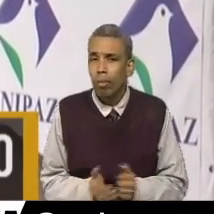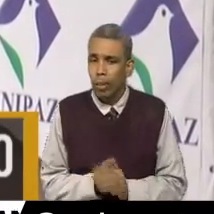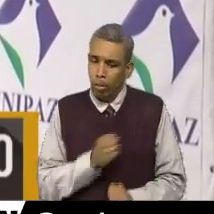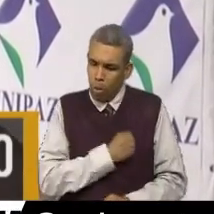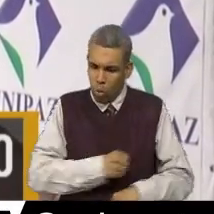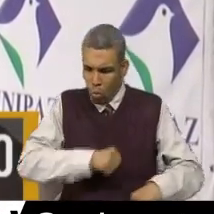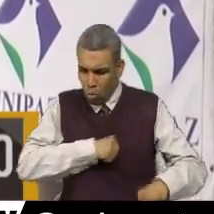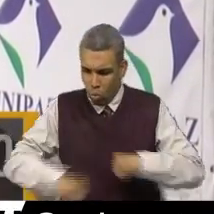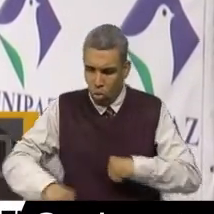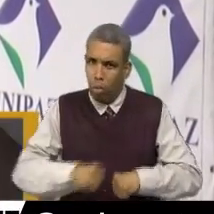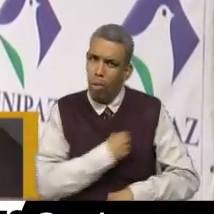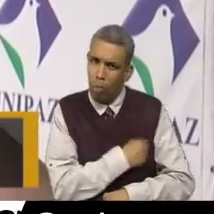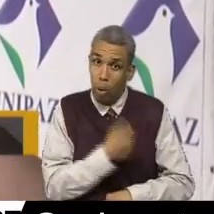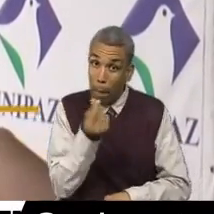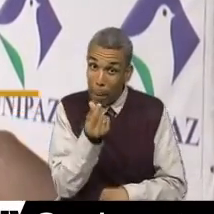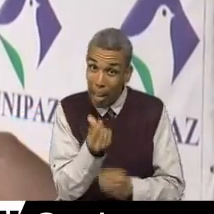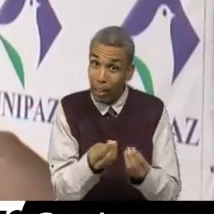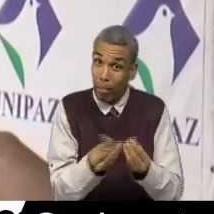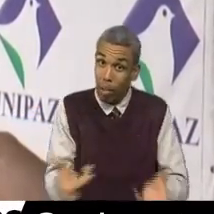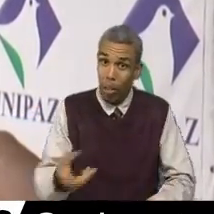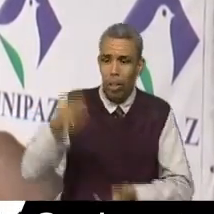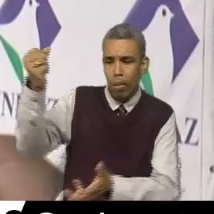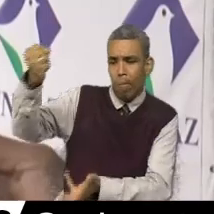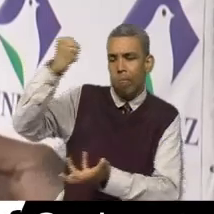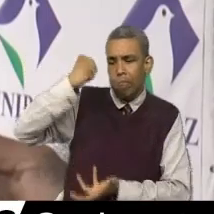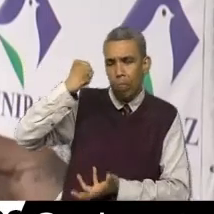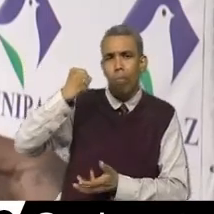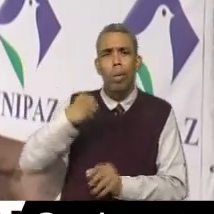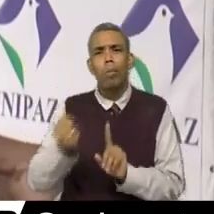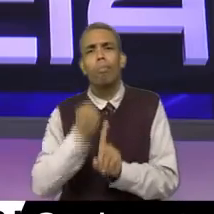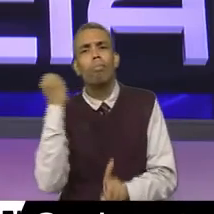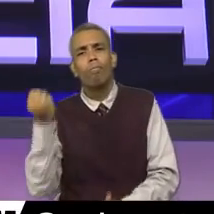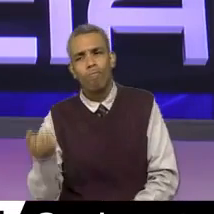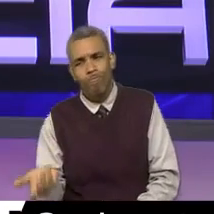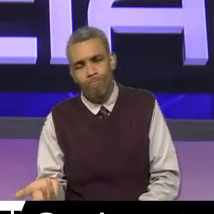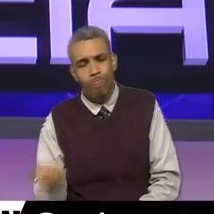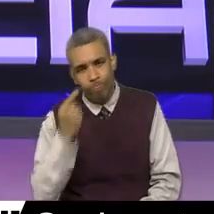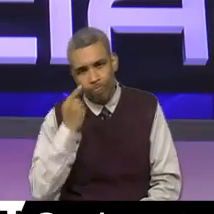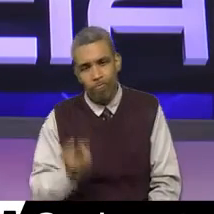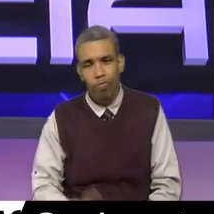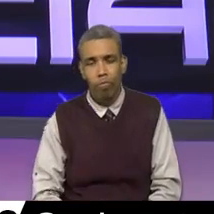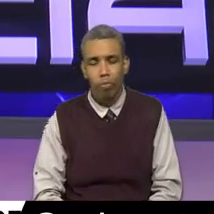y creo que los recursos deben venir con el reconocimiento del trabajo que se viene haciendo.